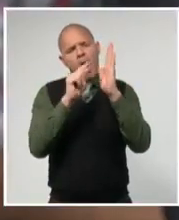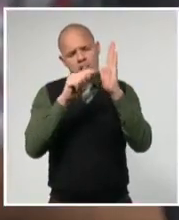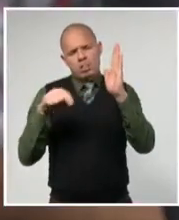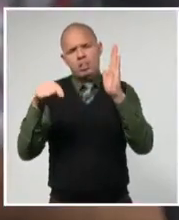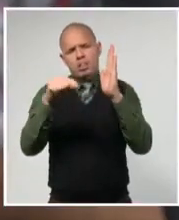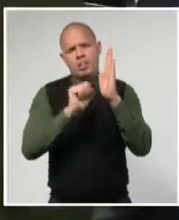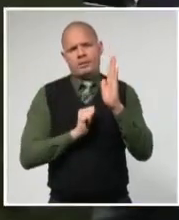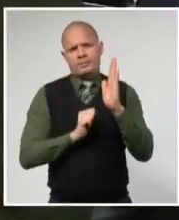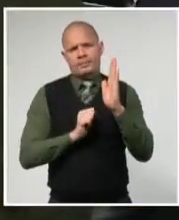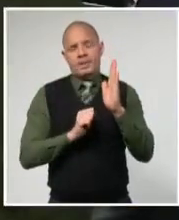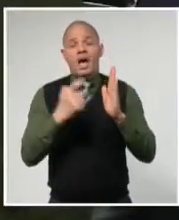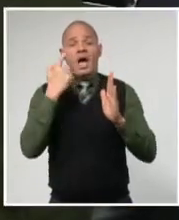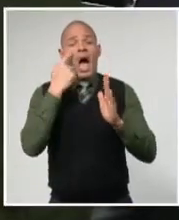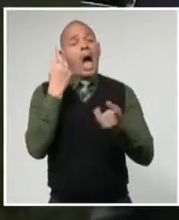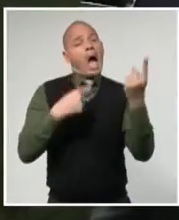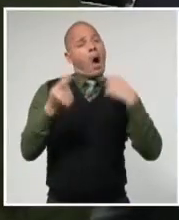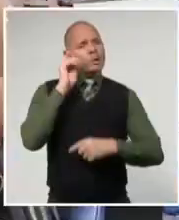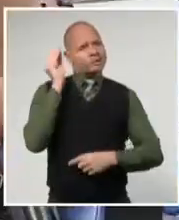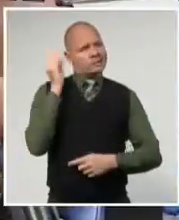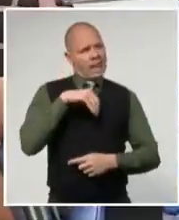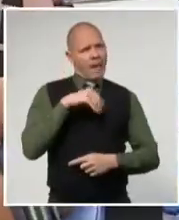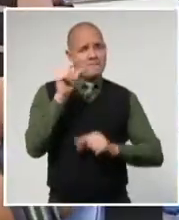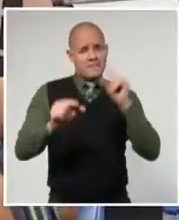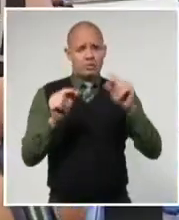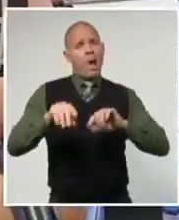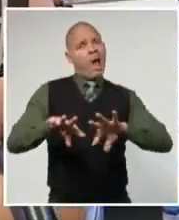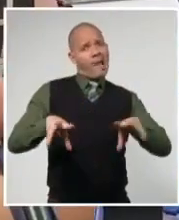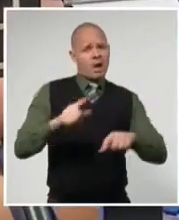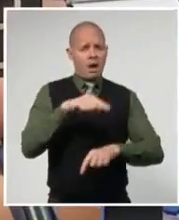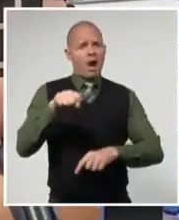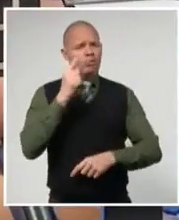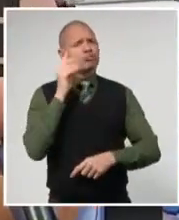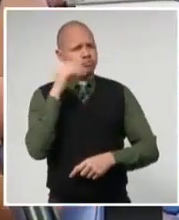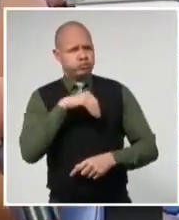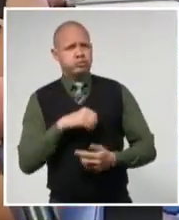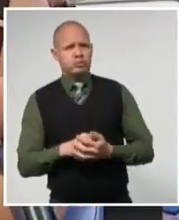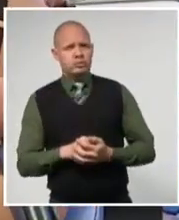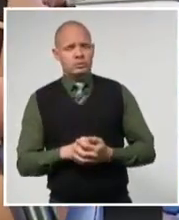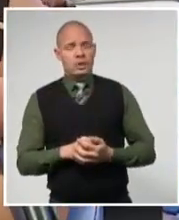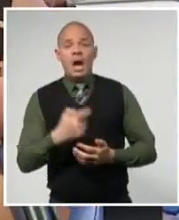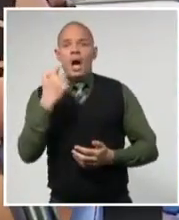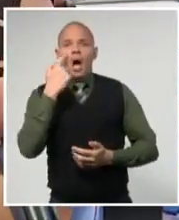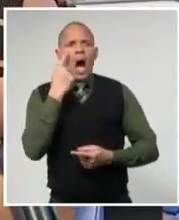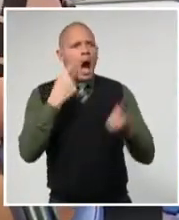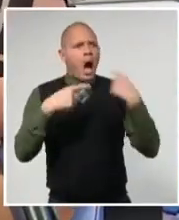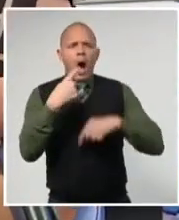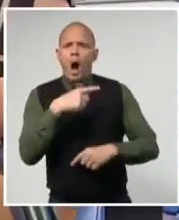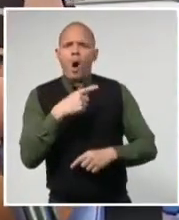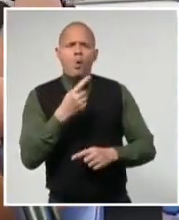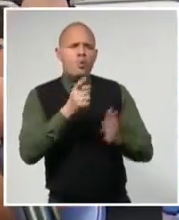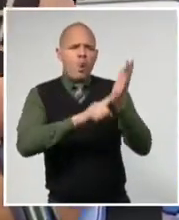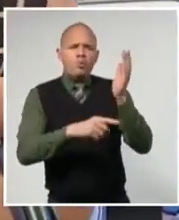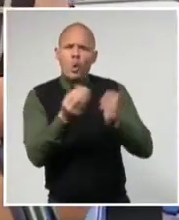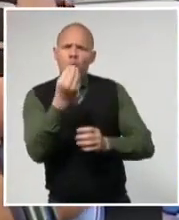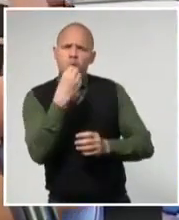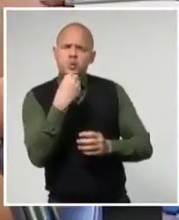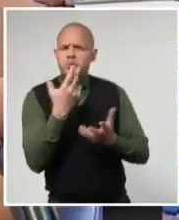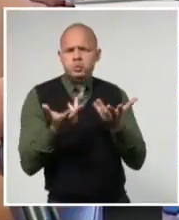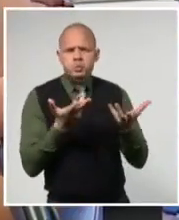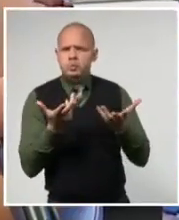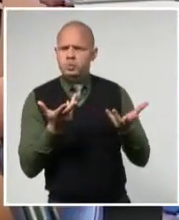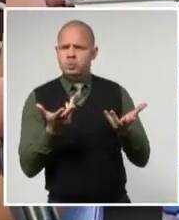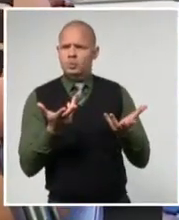enfrentamiento a las ilegalidades. Hay un volumen de energía ya recuperada que todavía es insuficiente en comparación